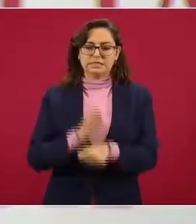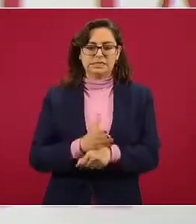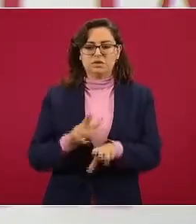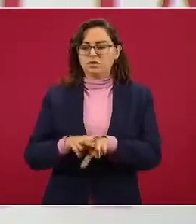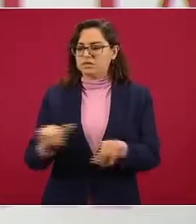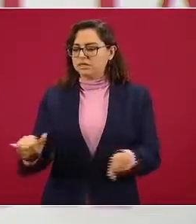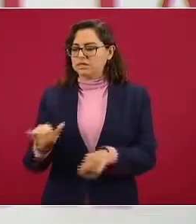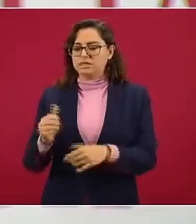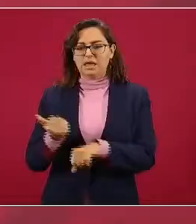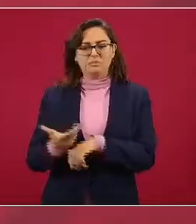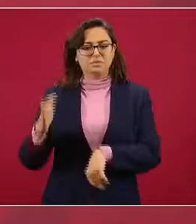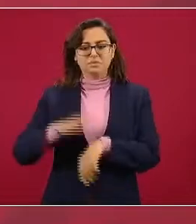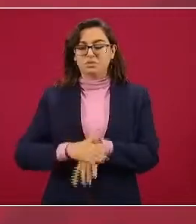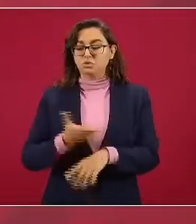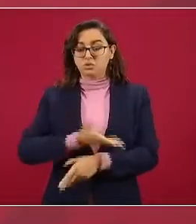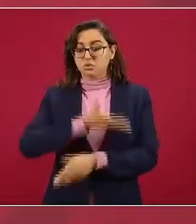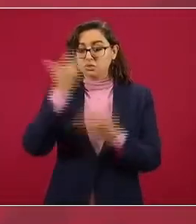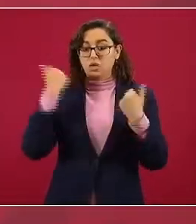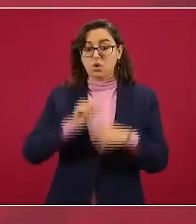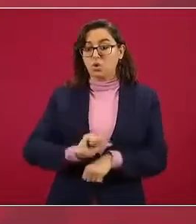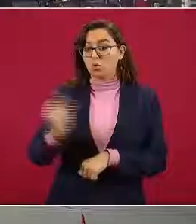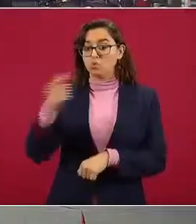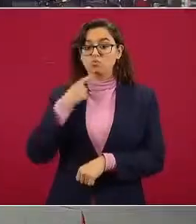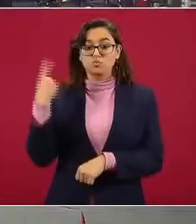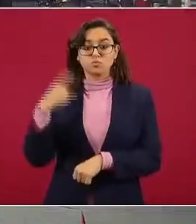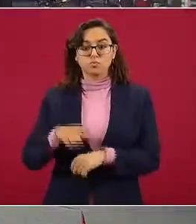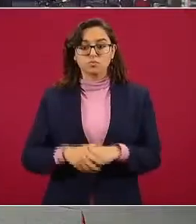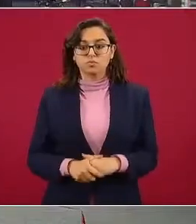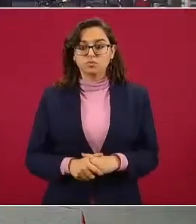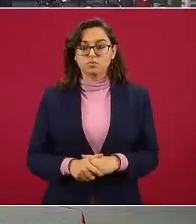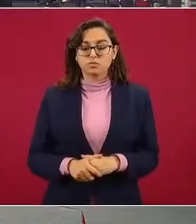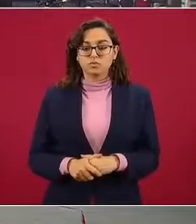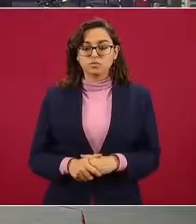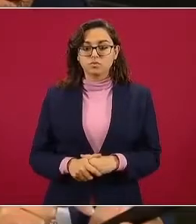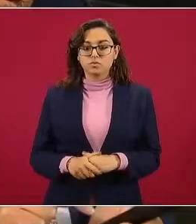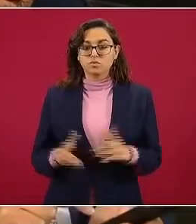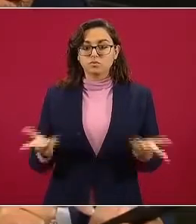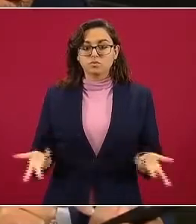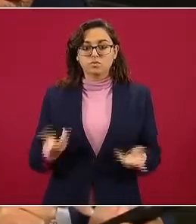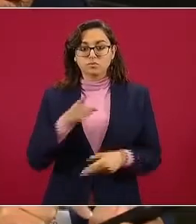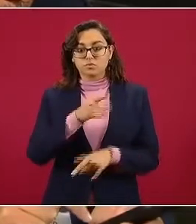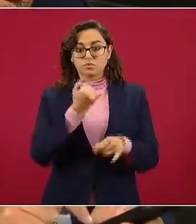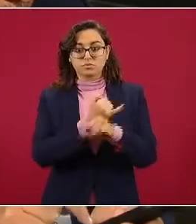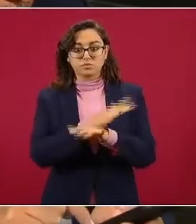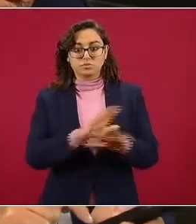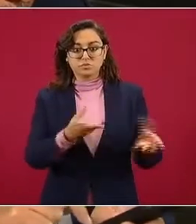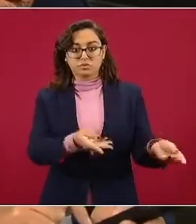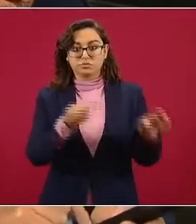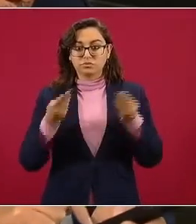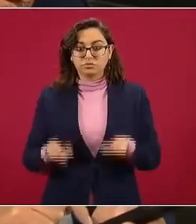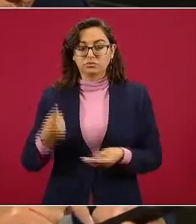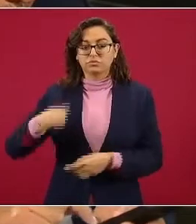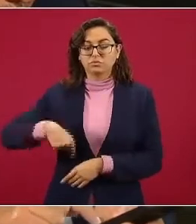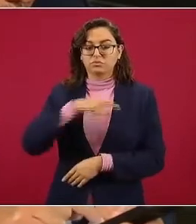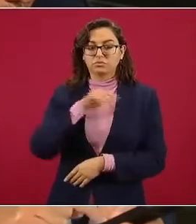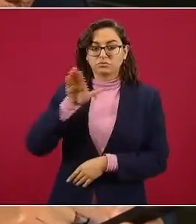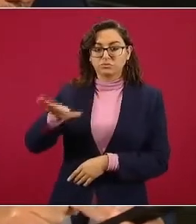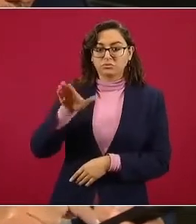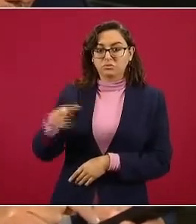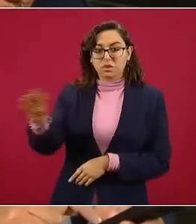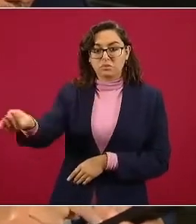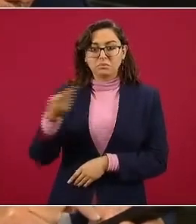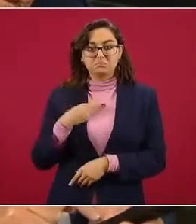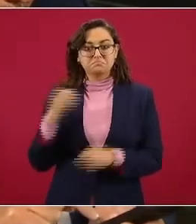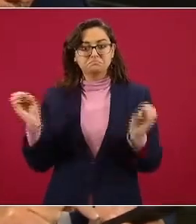Herrera. No sé si en otras instancias lo haya. Entonces no hay ningún problema porque nos entreguen la información que hemos solicitado vía ley de transparencia y que hasta el momento